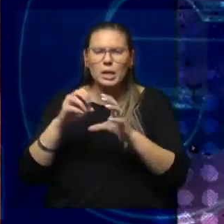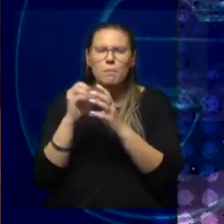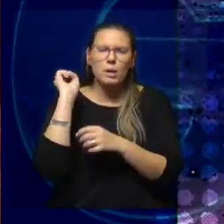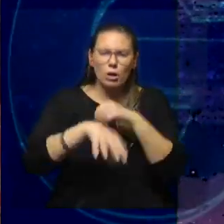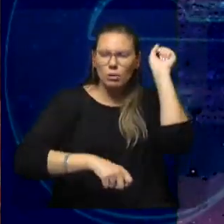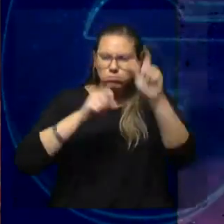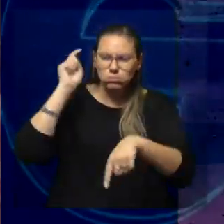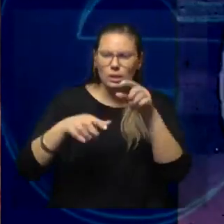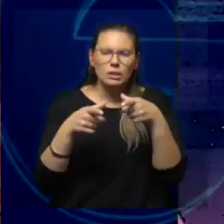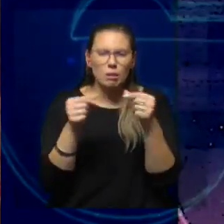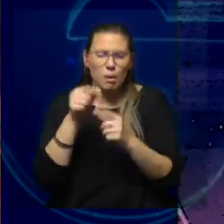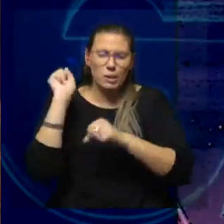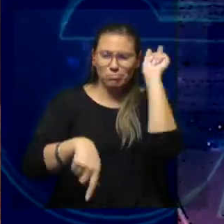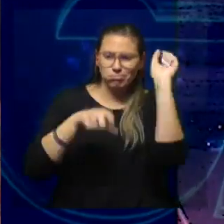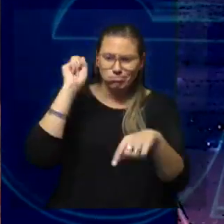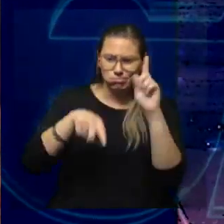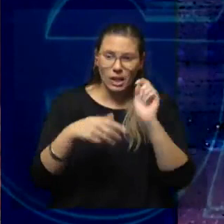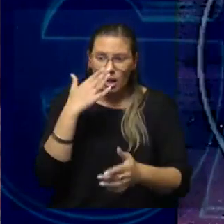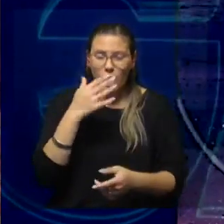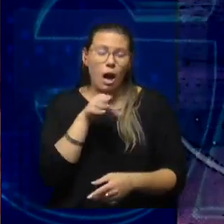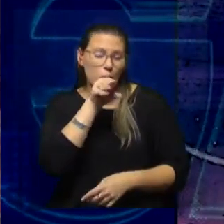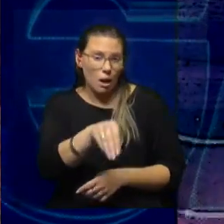papel mientras hablábamos y eso. Y entonces al final